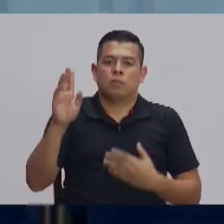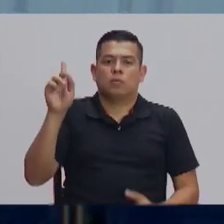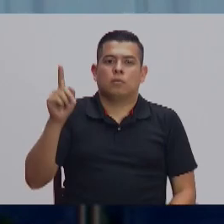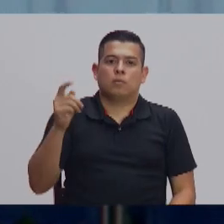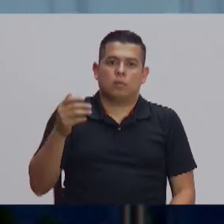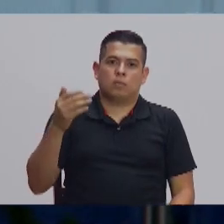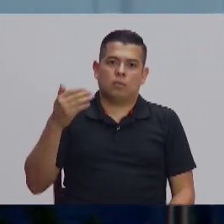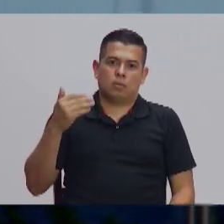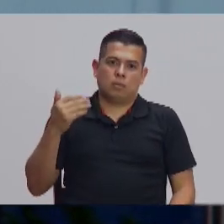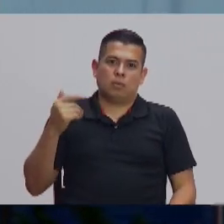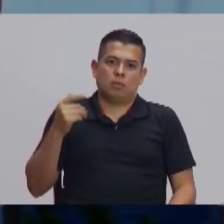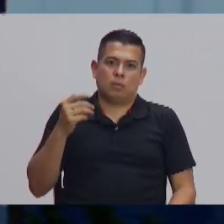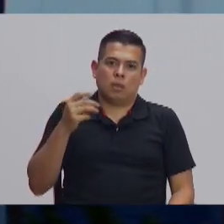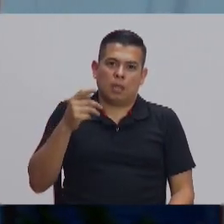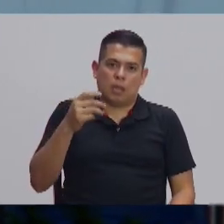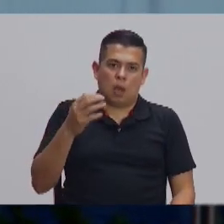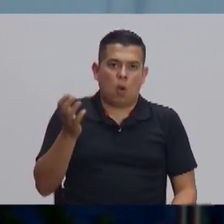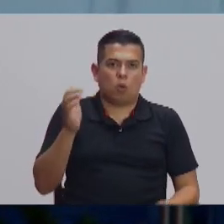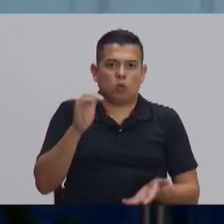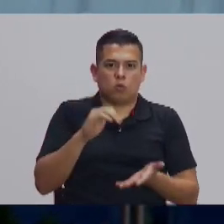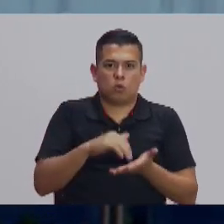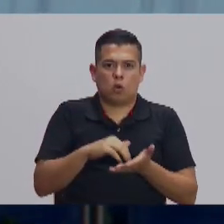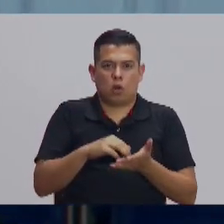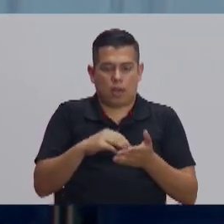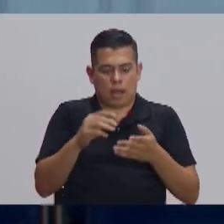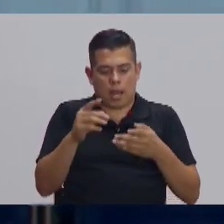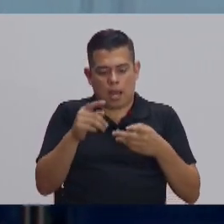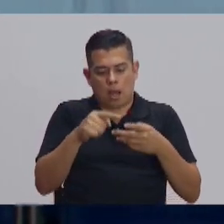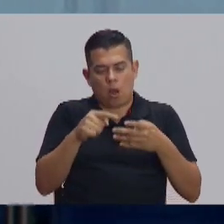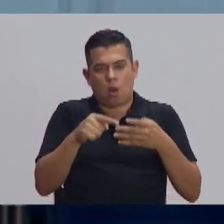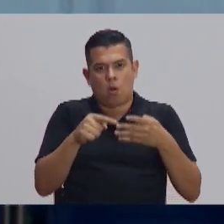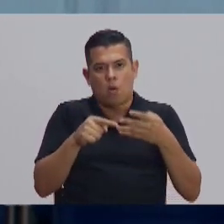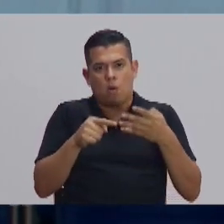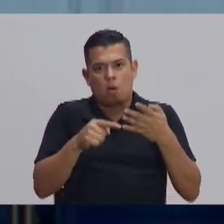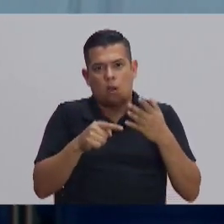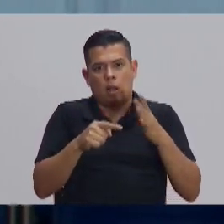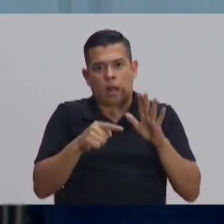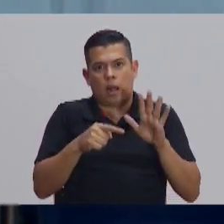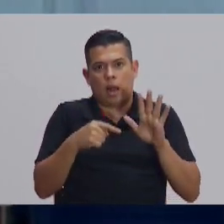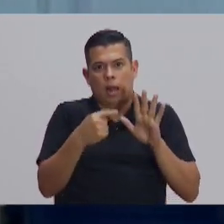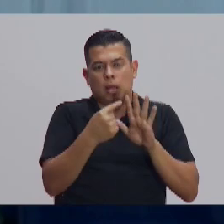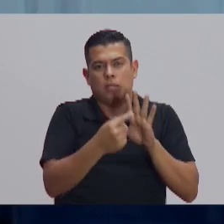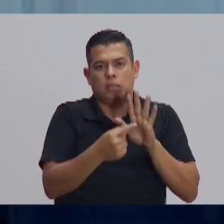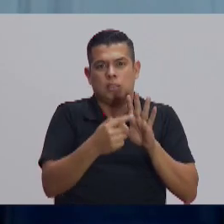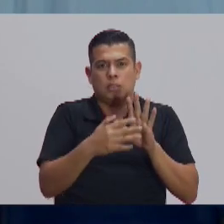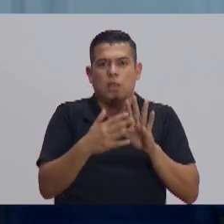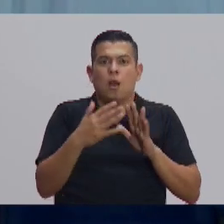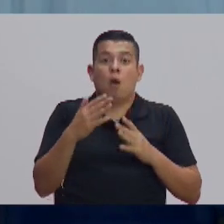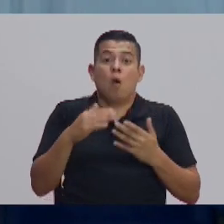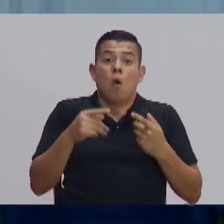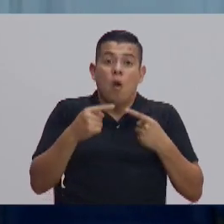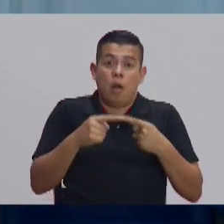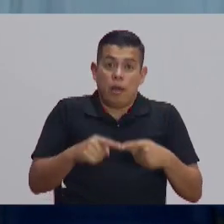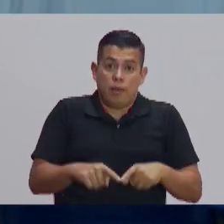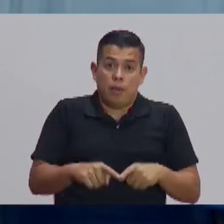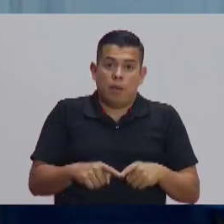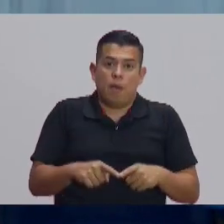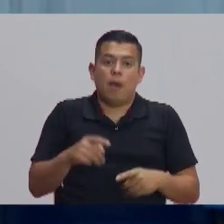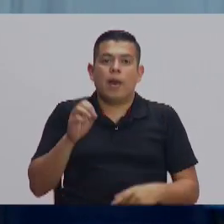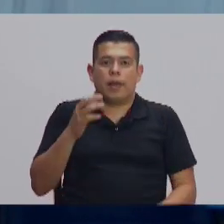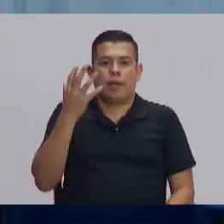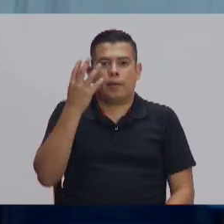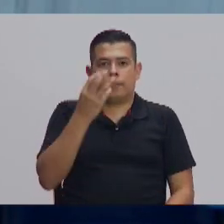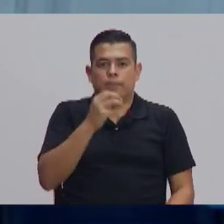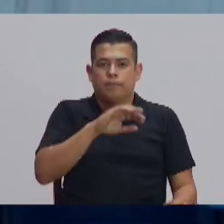desde el éxodo lo repite en deuteronomio y entramos a la conquista pero ahora viene algo precioso